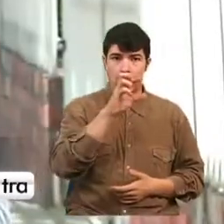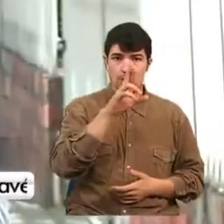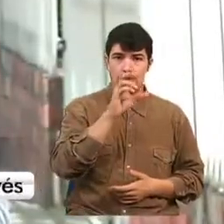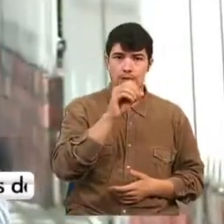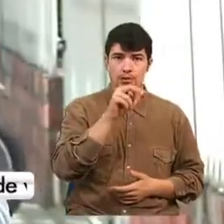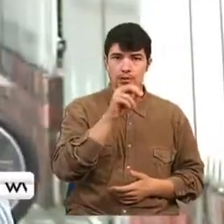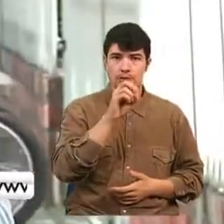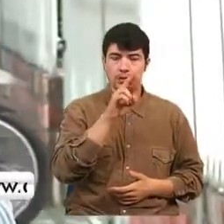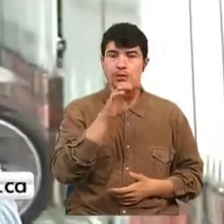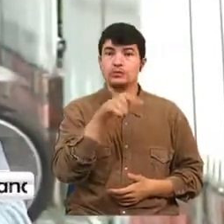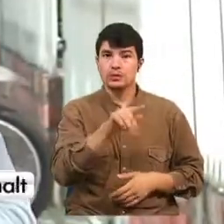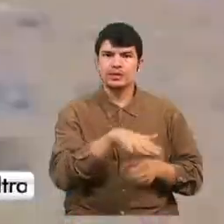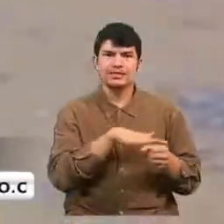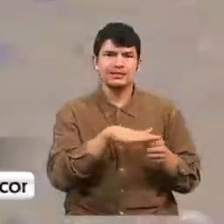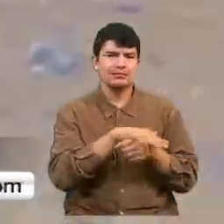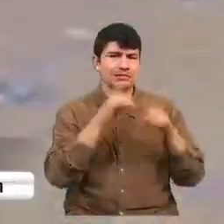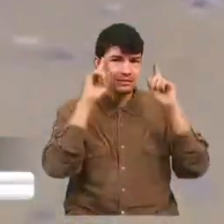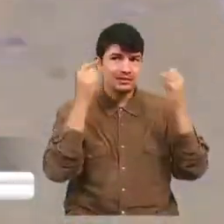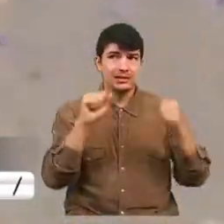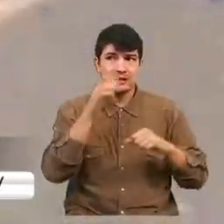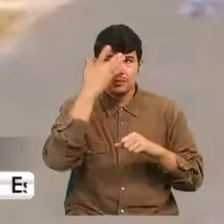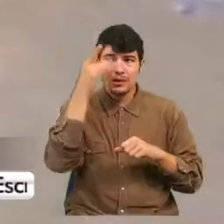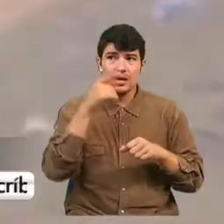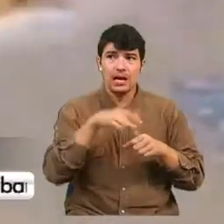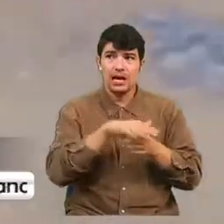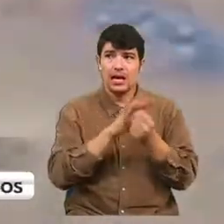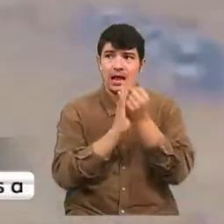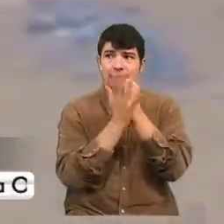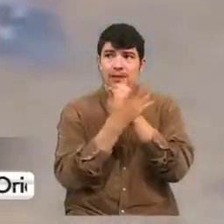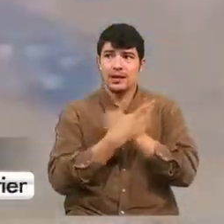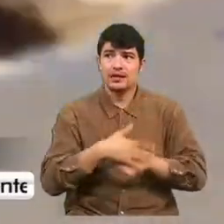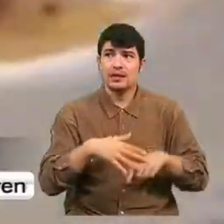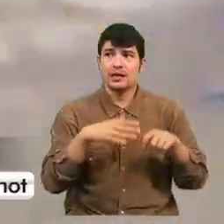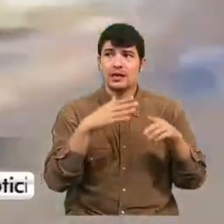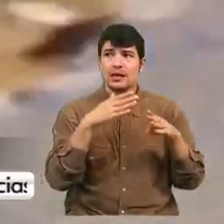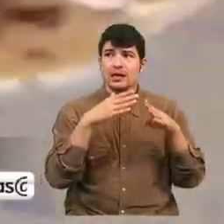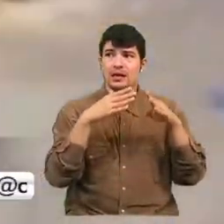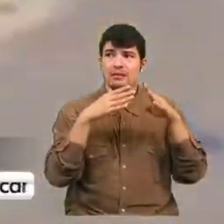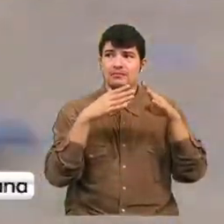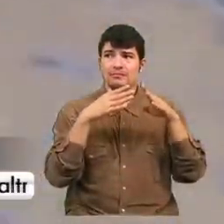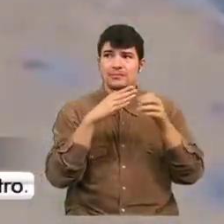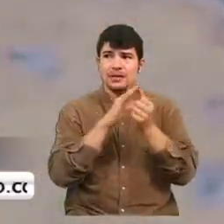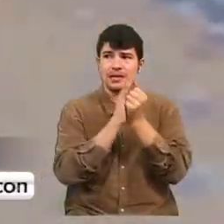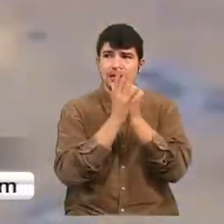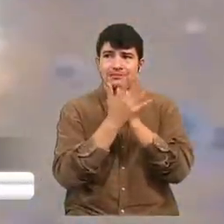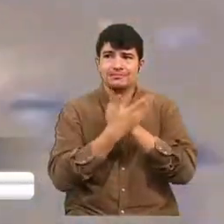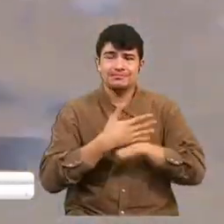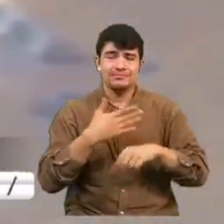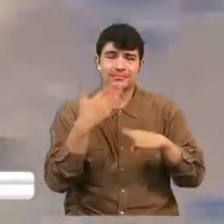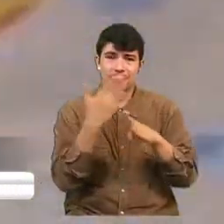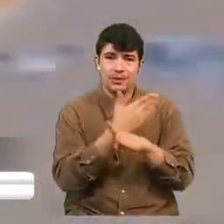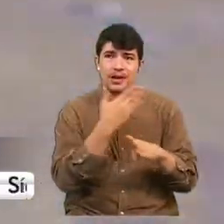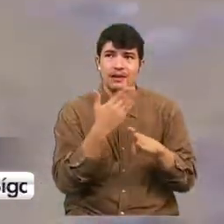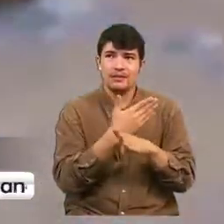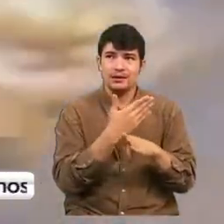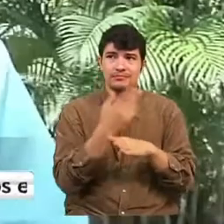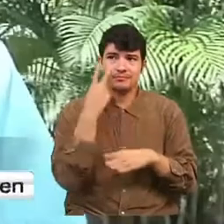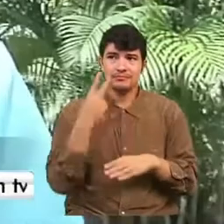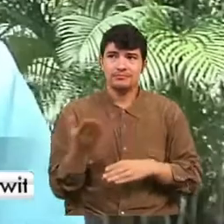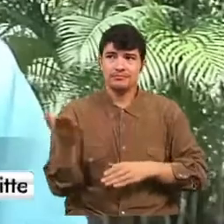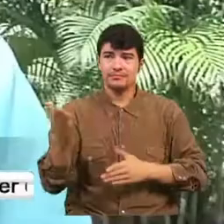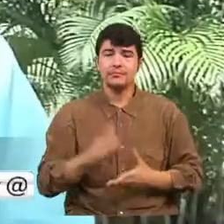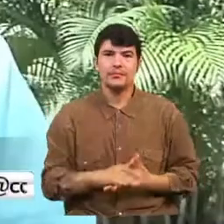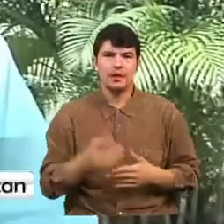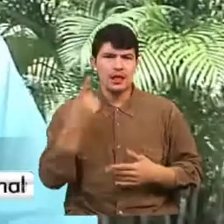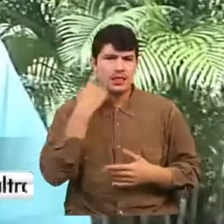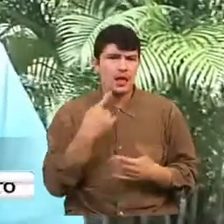es preocupante por el alto nivel de daño que ha sufrido el medio ambiente por la voladura de algunos tramos del oleoducto Caño Limón-Coveñas. El día